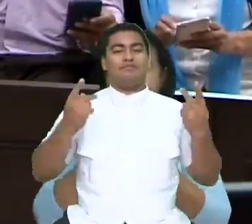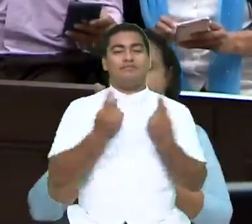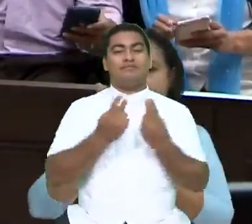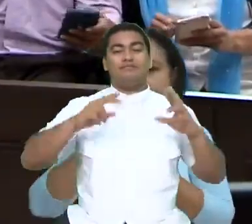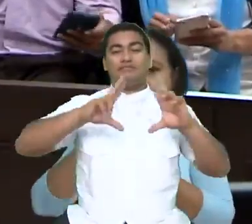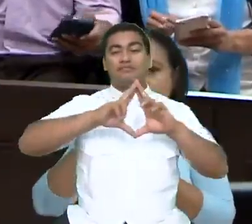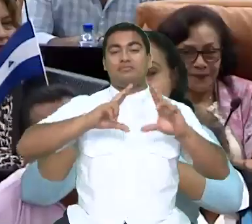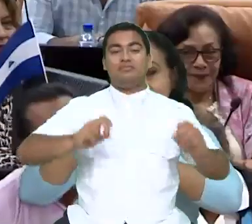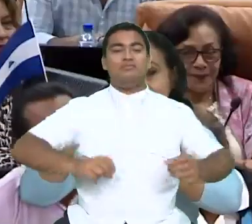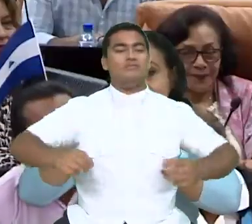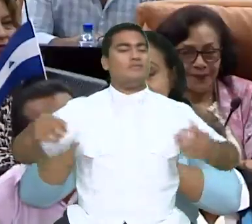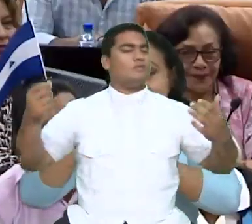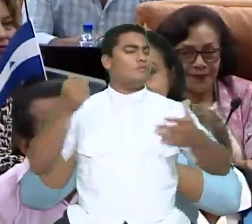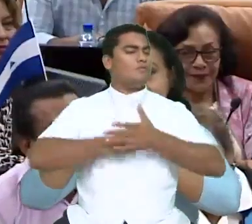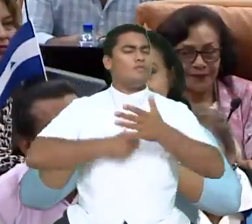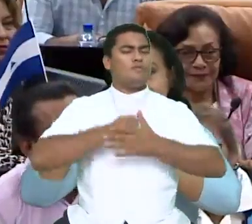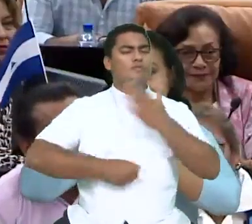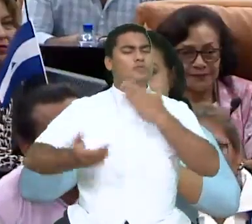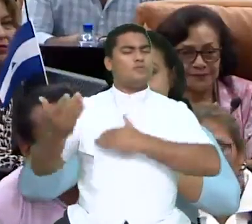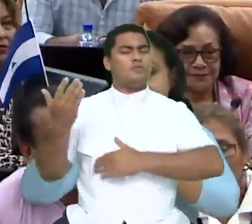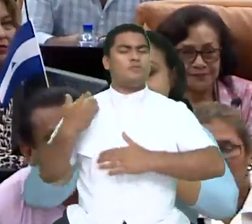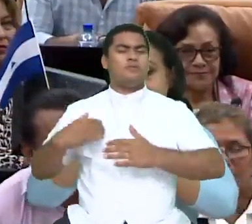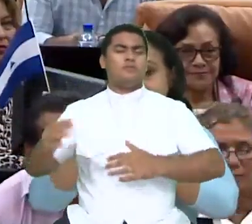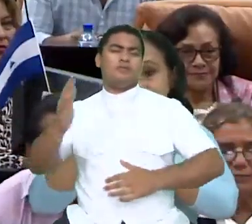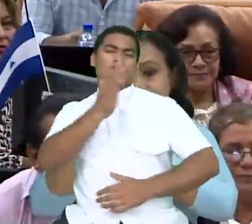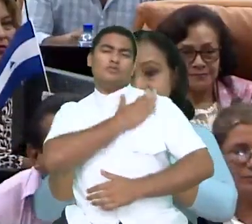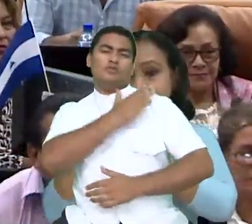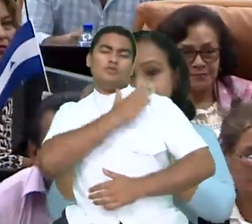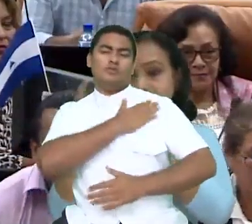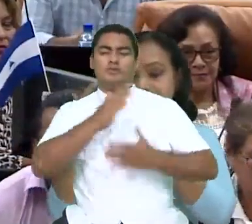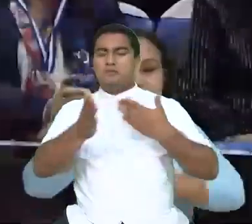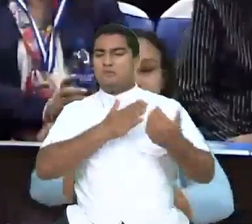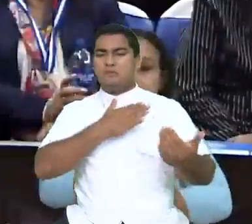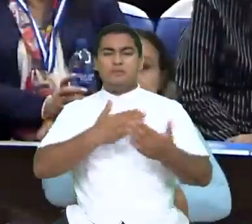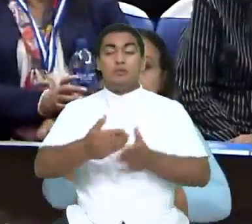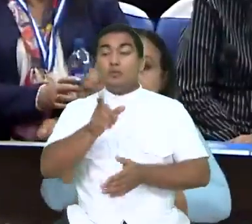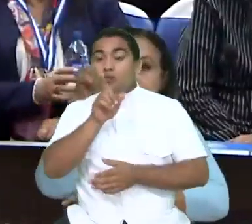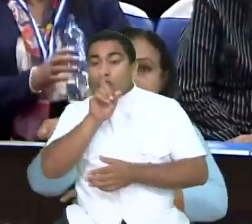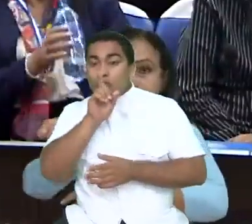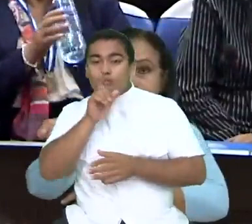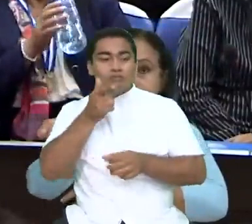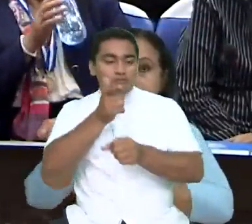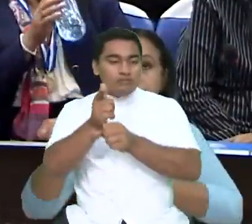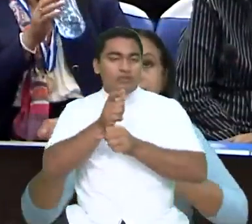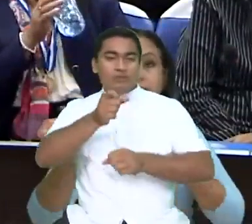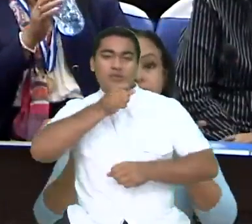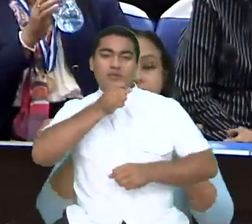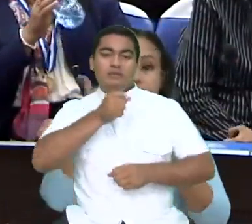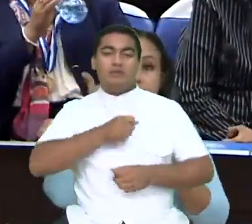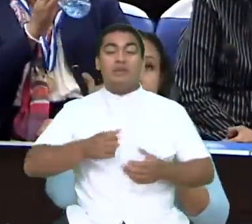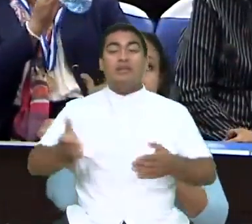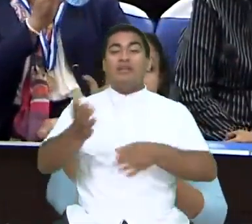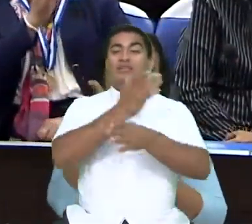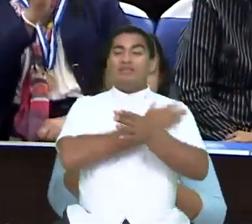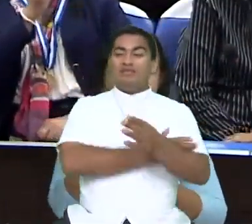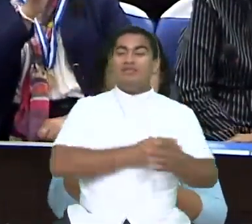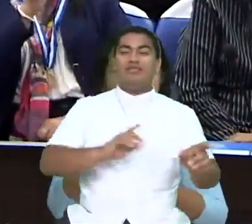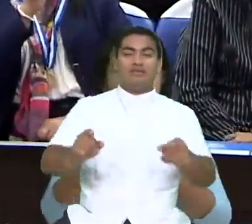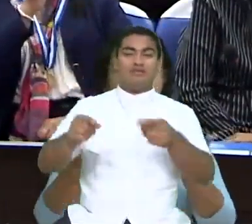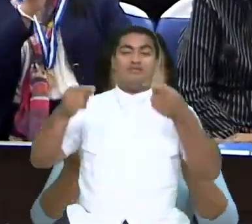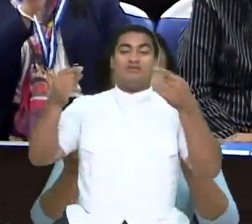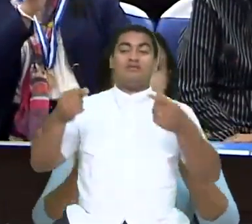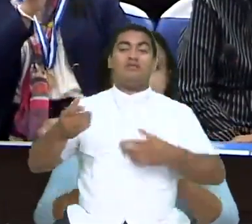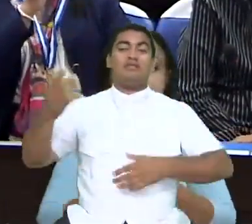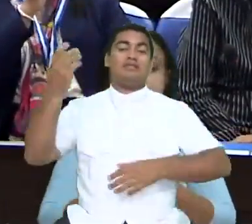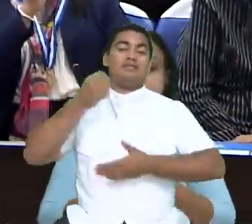luchaba contra la dictadura somocista y debían ejercer el periodismo desde la clandestinidad por la persecución y censura contra los periodistas que